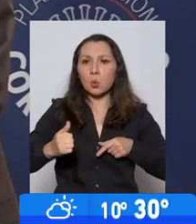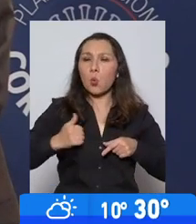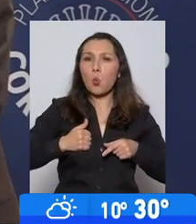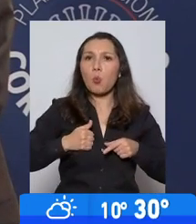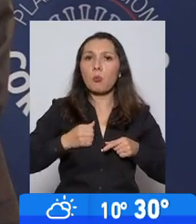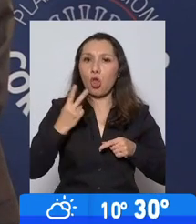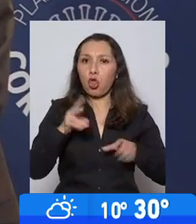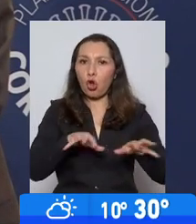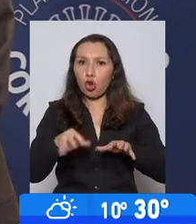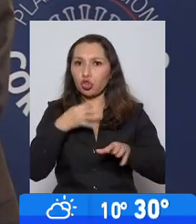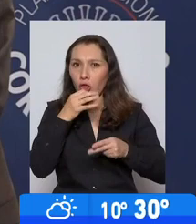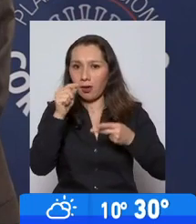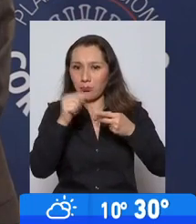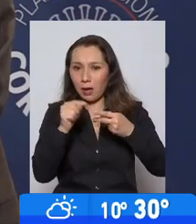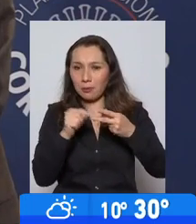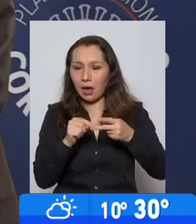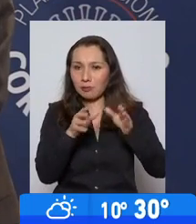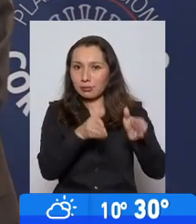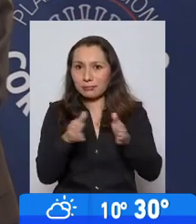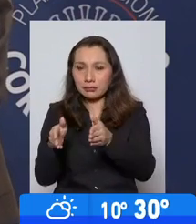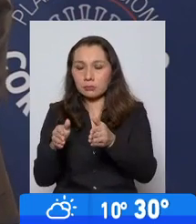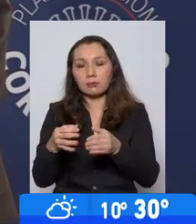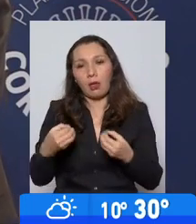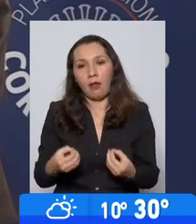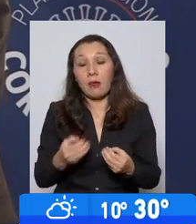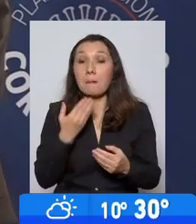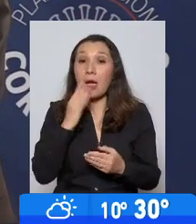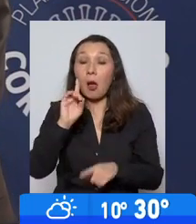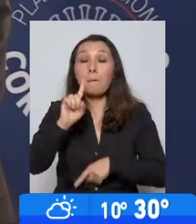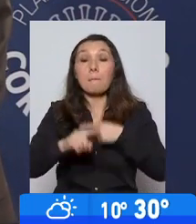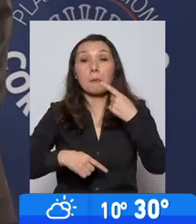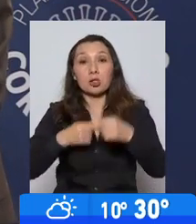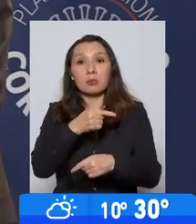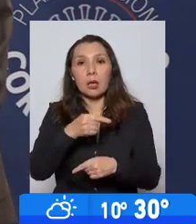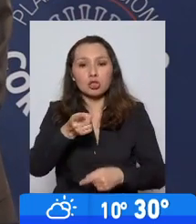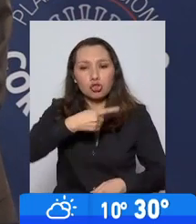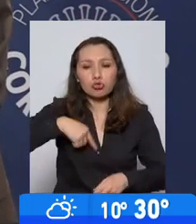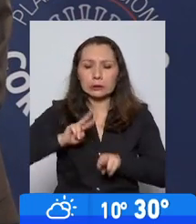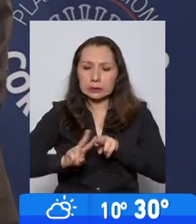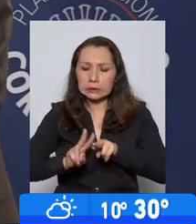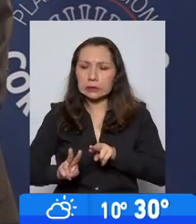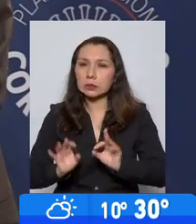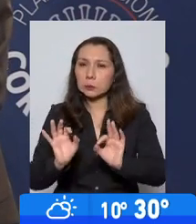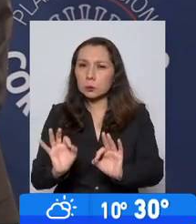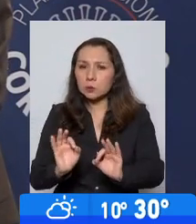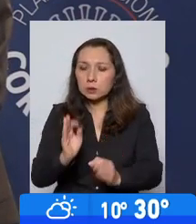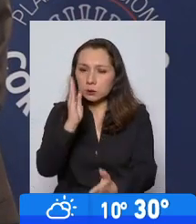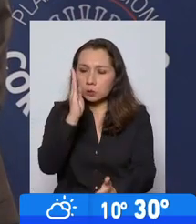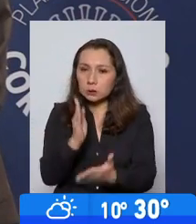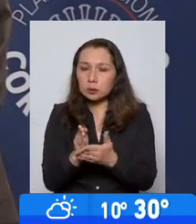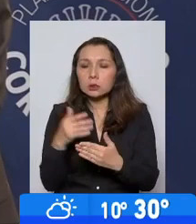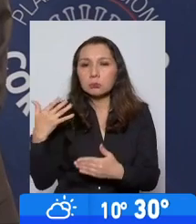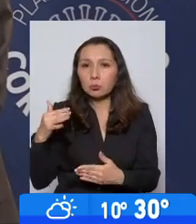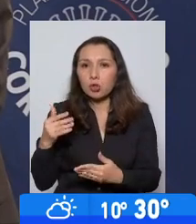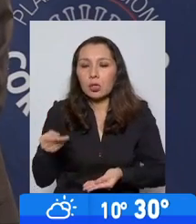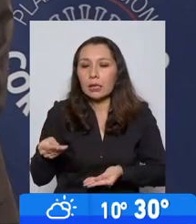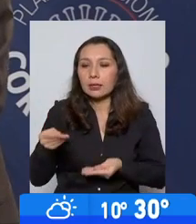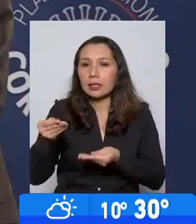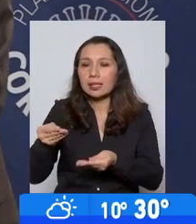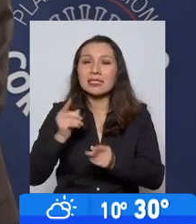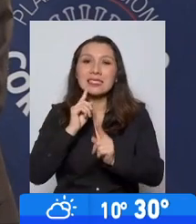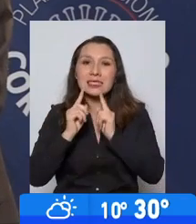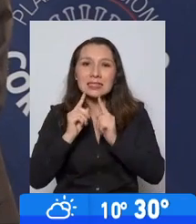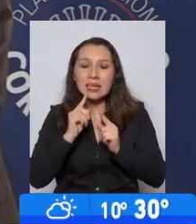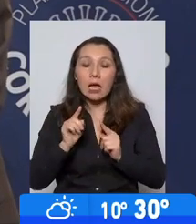condiciones que acabo de señalar. Y es evidente que desde la próxima semana nosotros vamos a hacer un uso muy importante de este